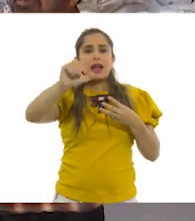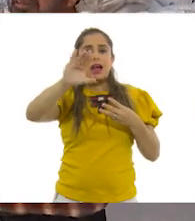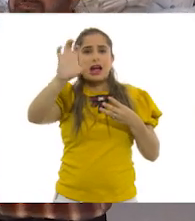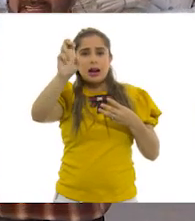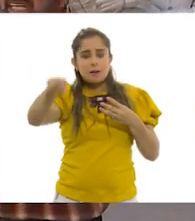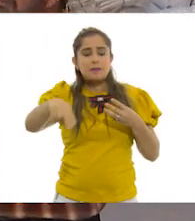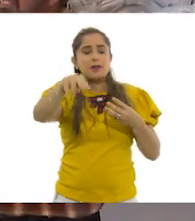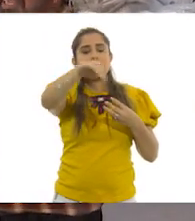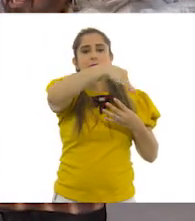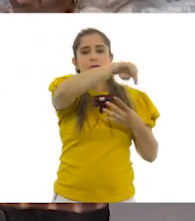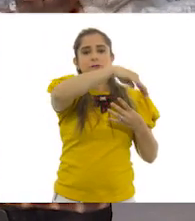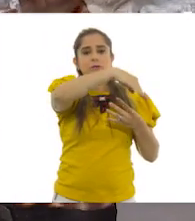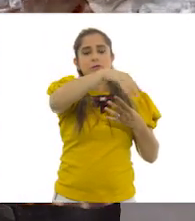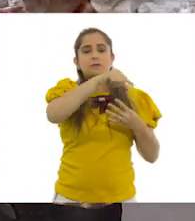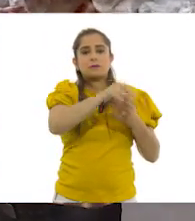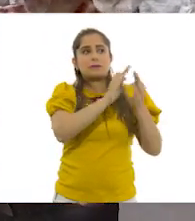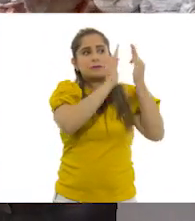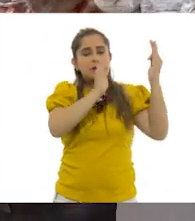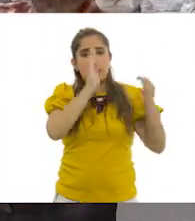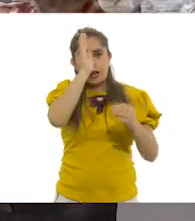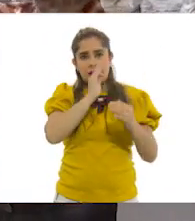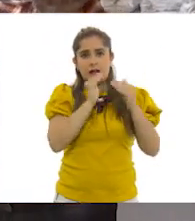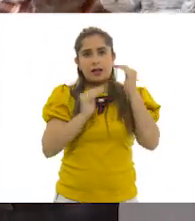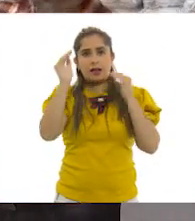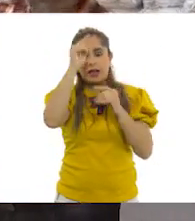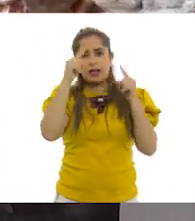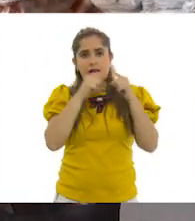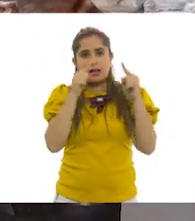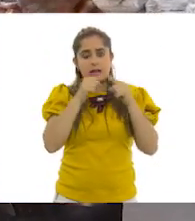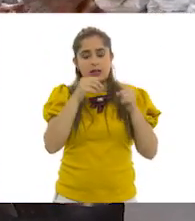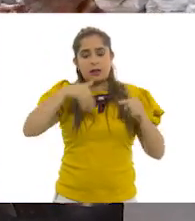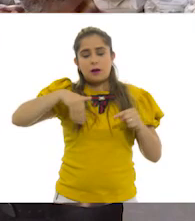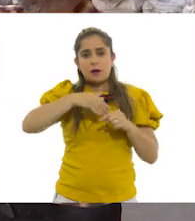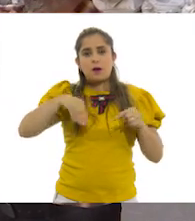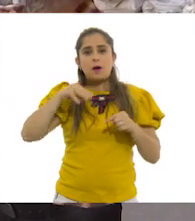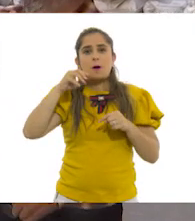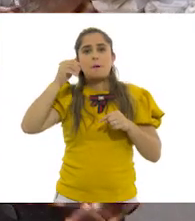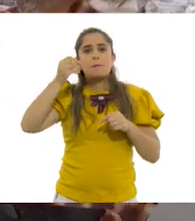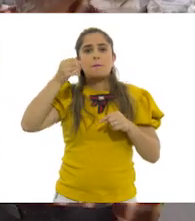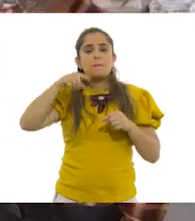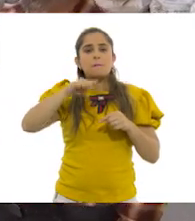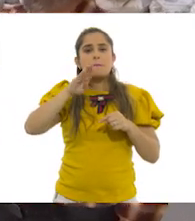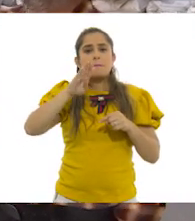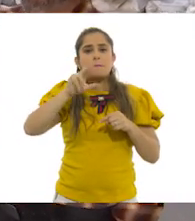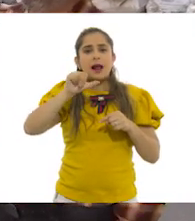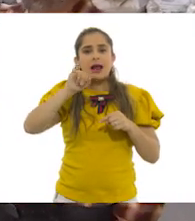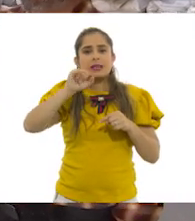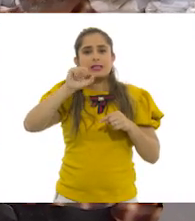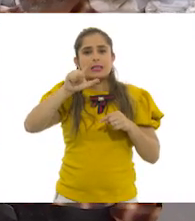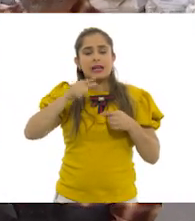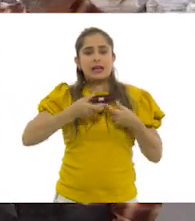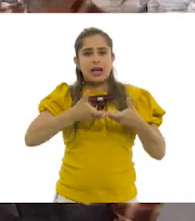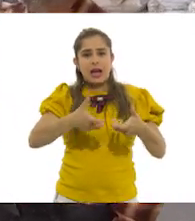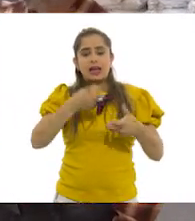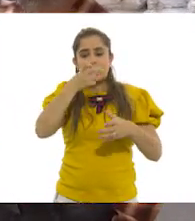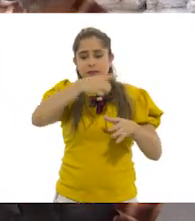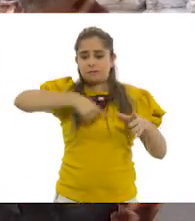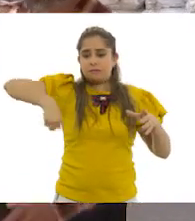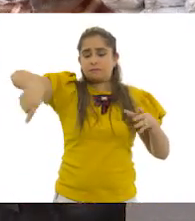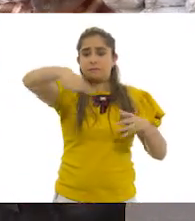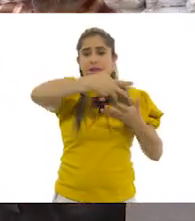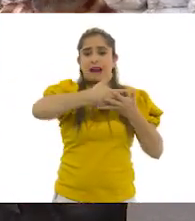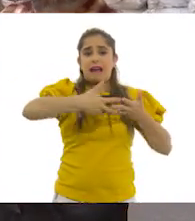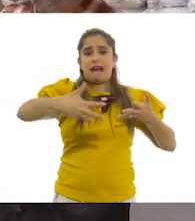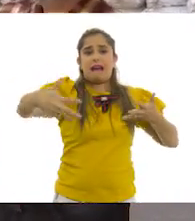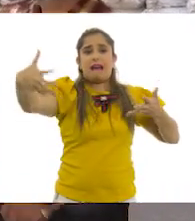al sur, frente a la fachada de la Catedral Metropolitana, y al poniente es Monte de Piedad y República de Brasil. Oye, ahora sí que ni qué, ¿no? Ni